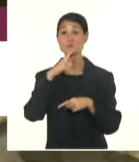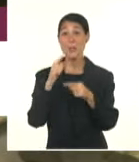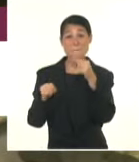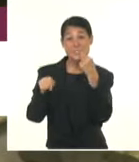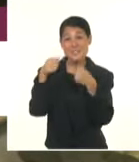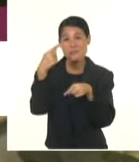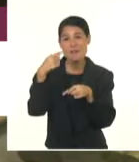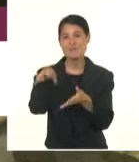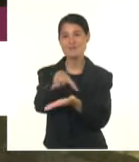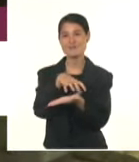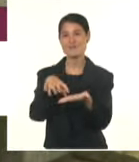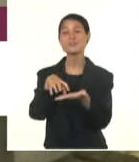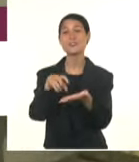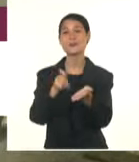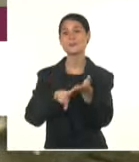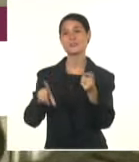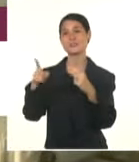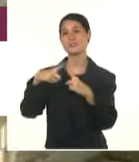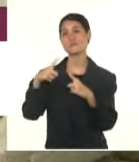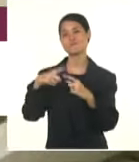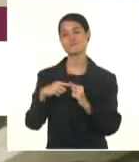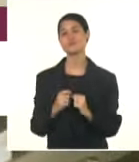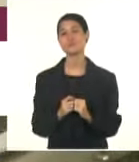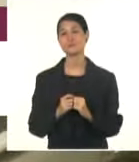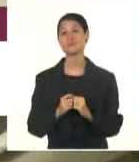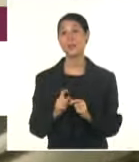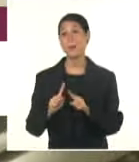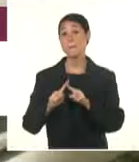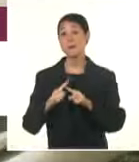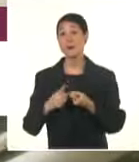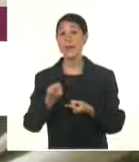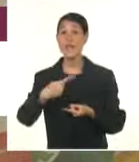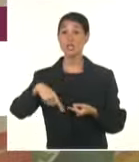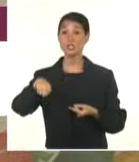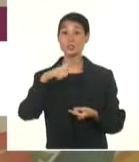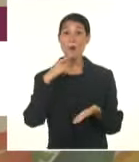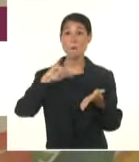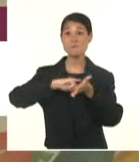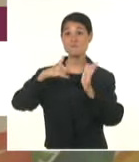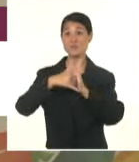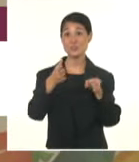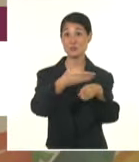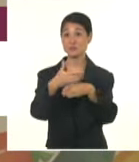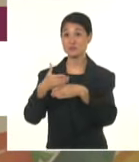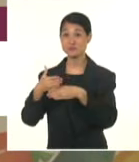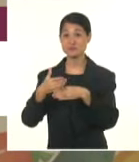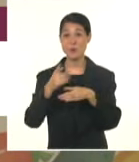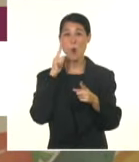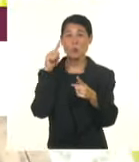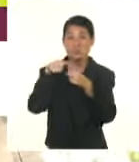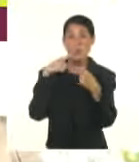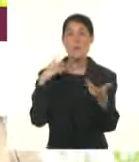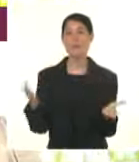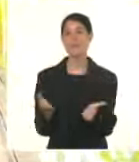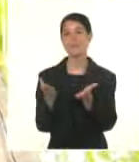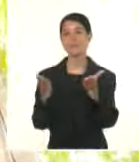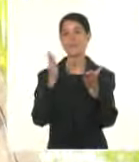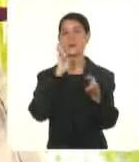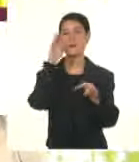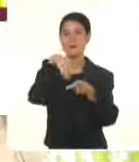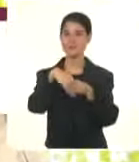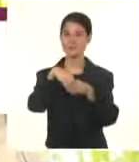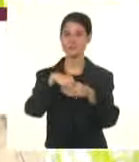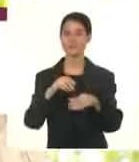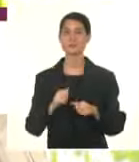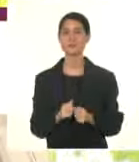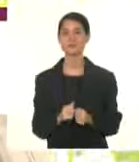Menéndez gracias a la implementación paulatina de varios proyectos de desarrollo local. Hay varias fuentes de financiamiento que están